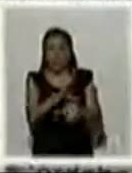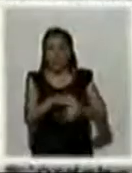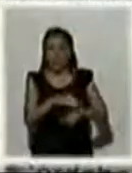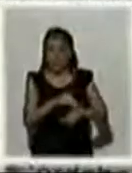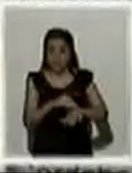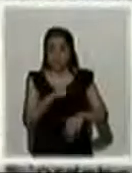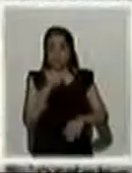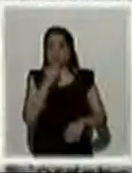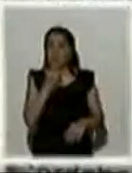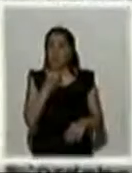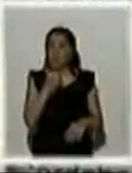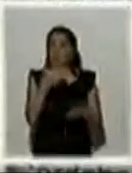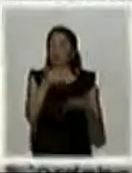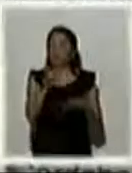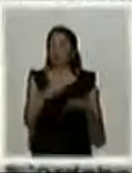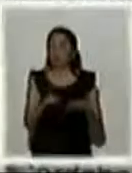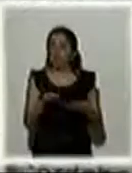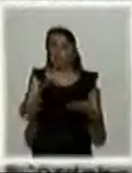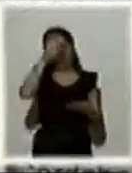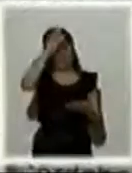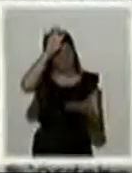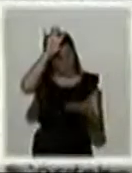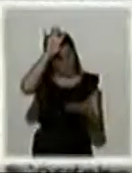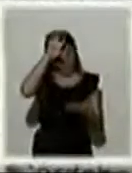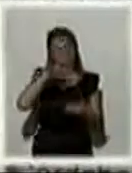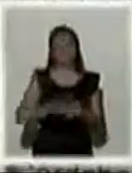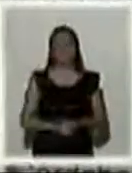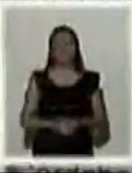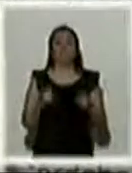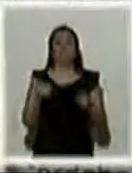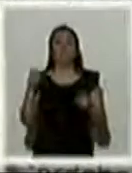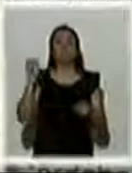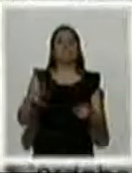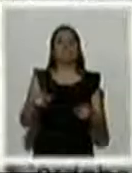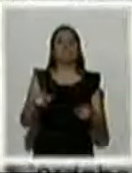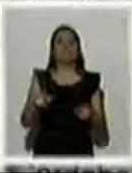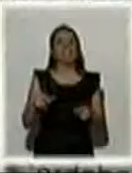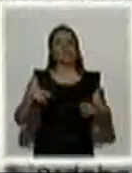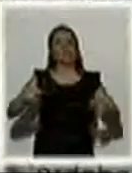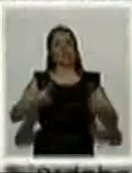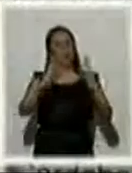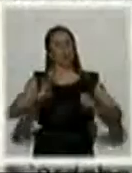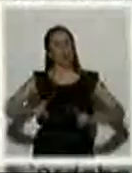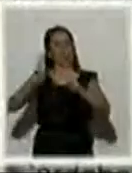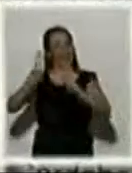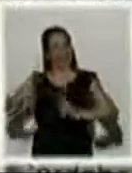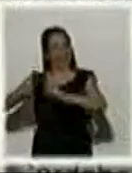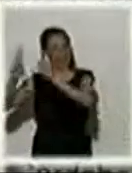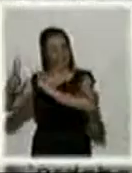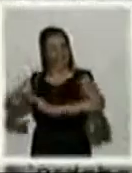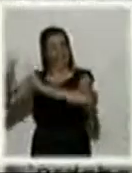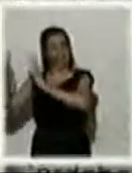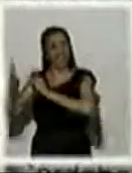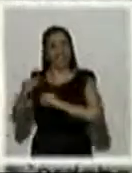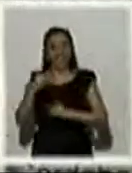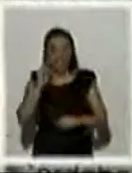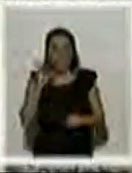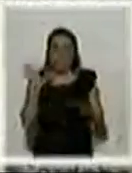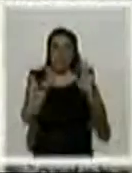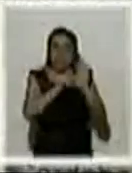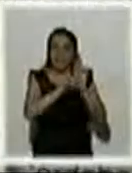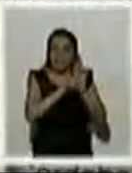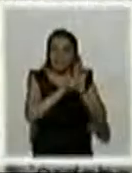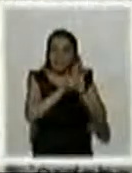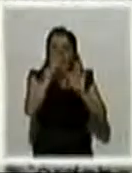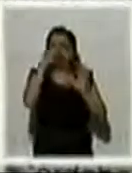explotación minera, debemos trabajar en las políticas de planificación urbana, todo esto de manera de asegurar que la legislación nacional se aplica adecuadamente